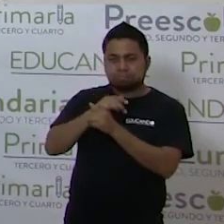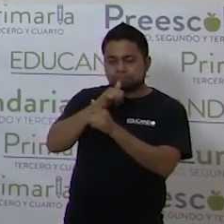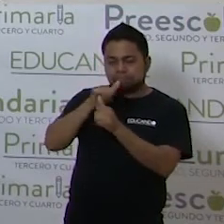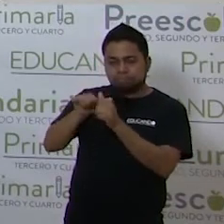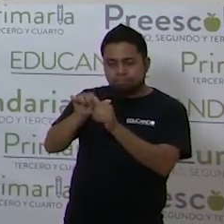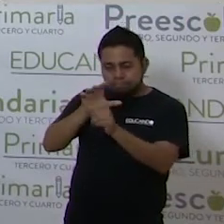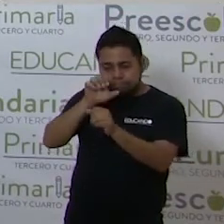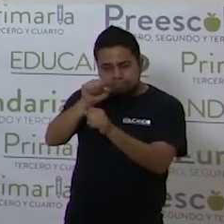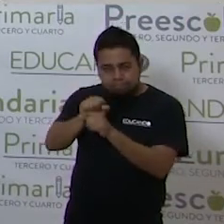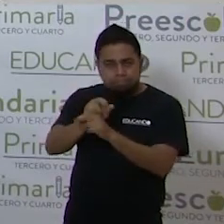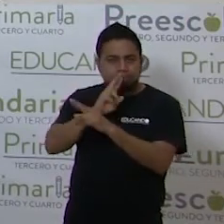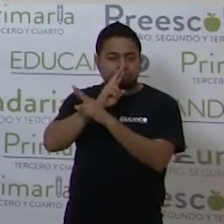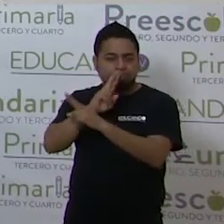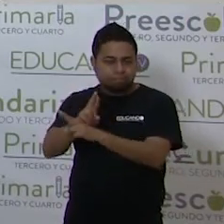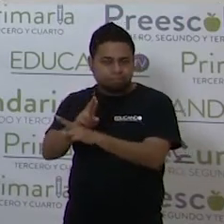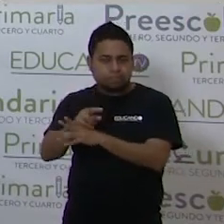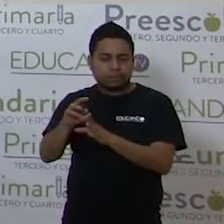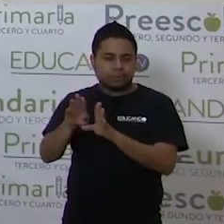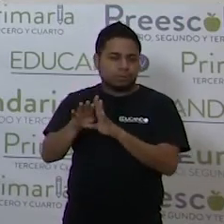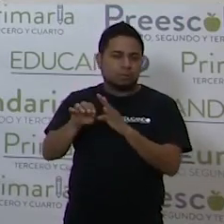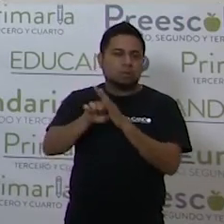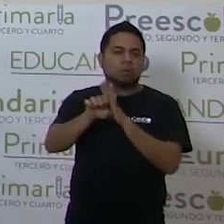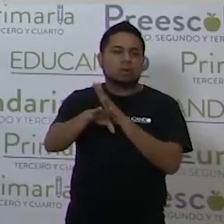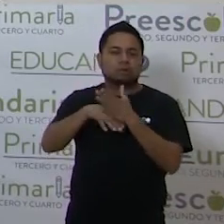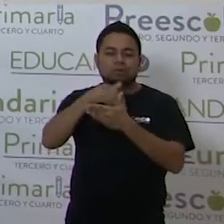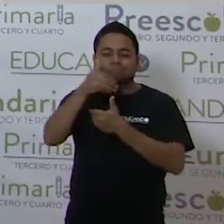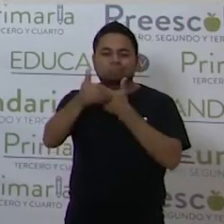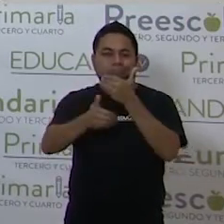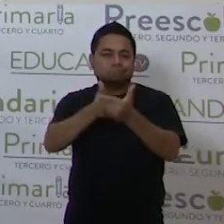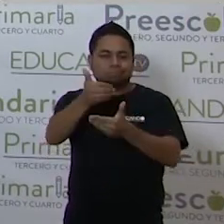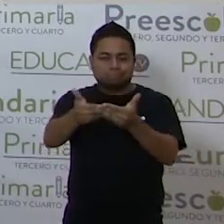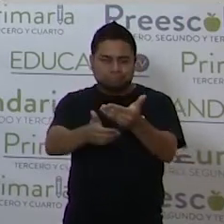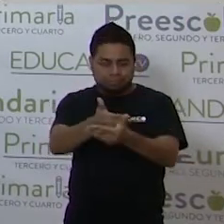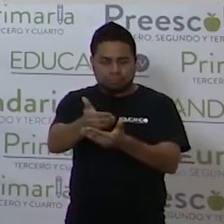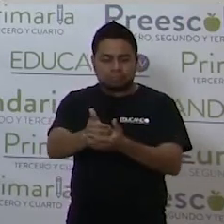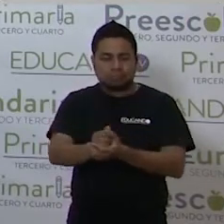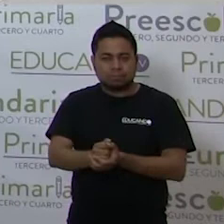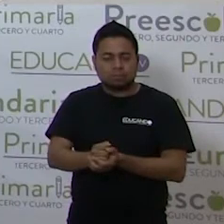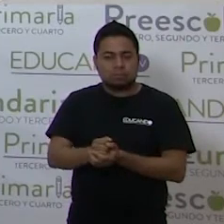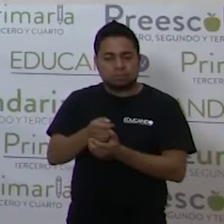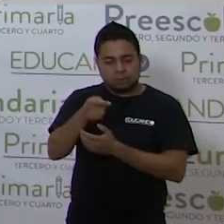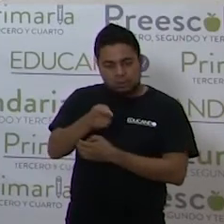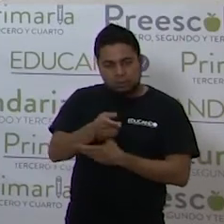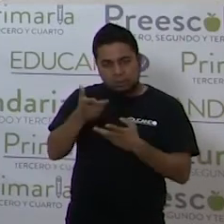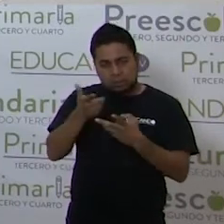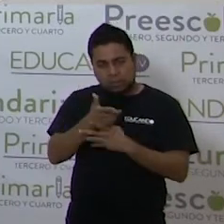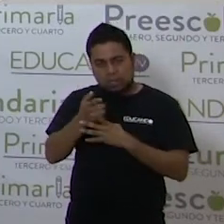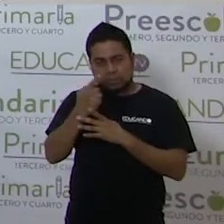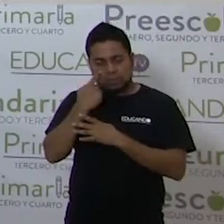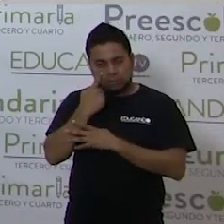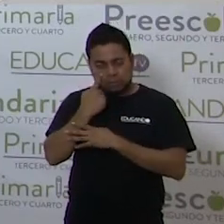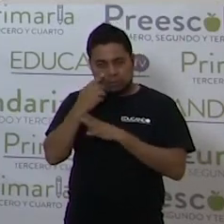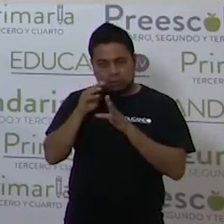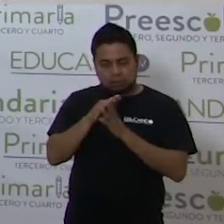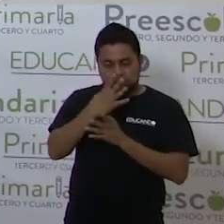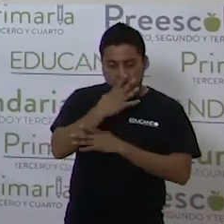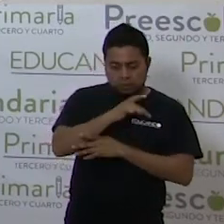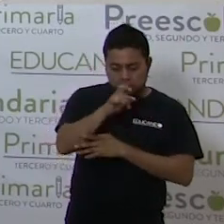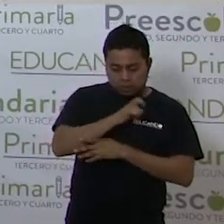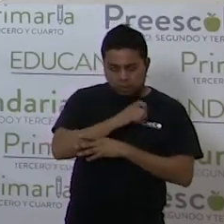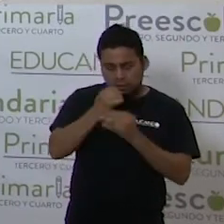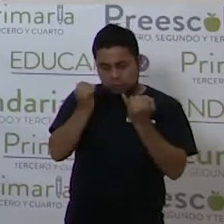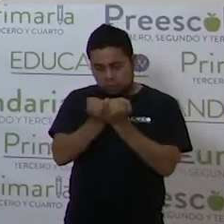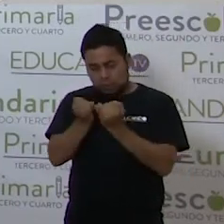es decir si sistematizamos el procedimiento tenemos que hacerlo de la siguiente manera 4 x